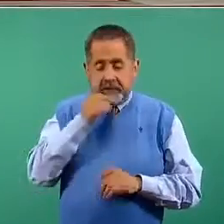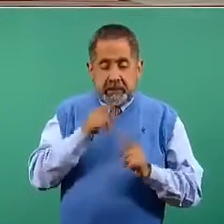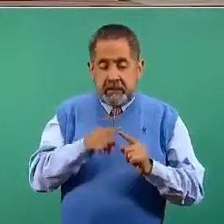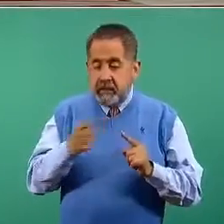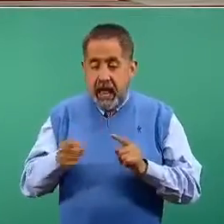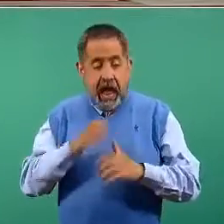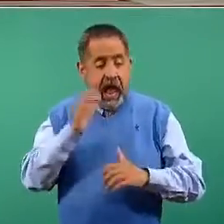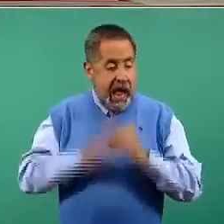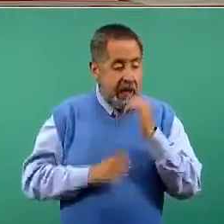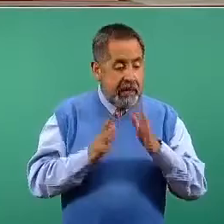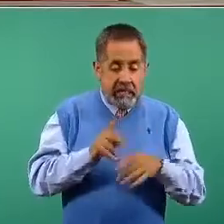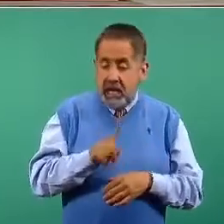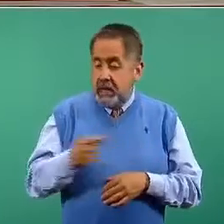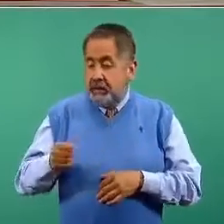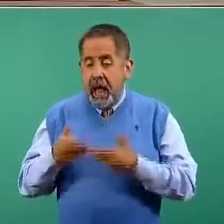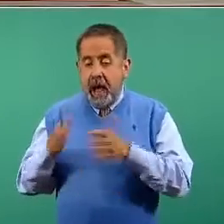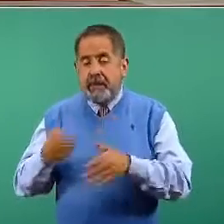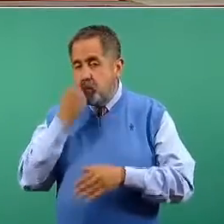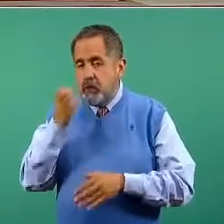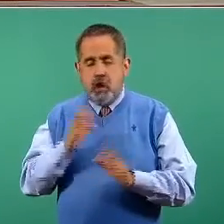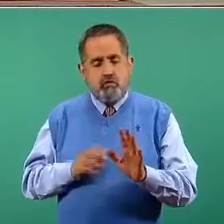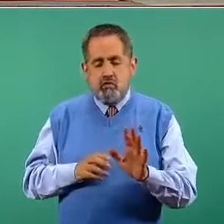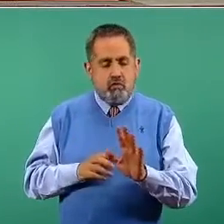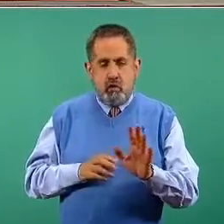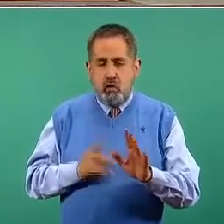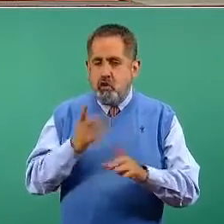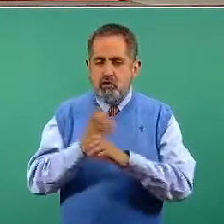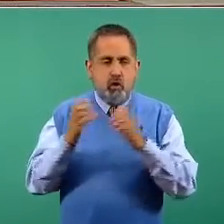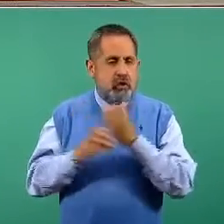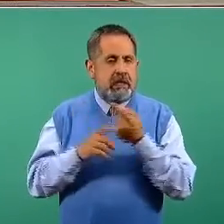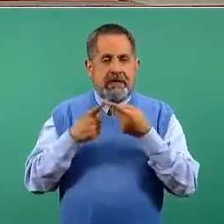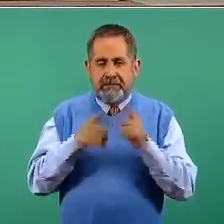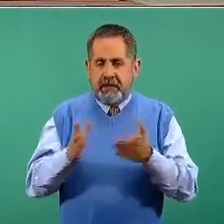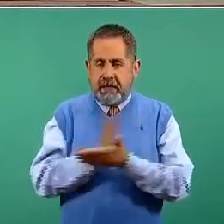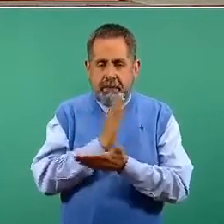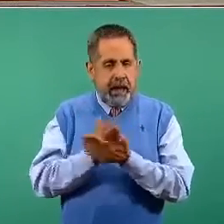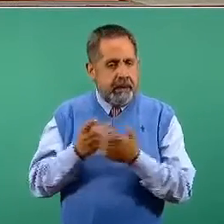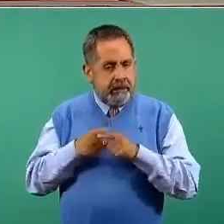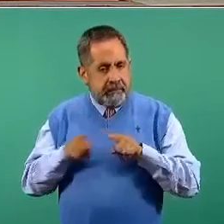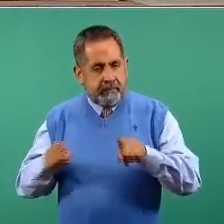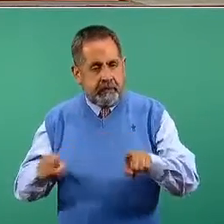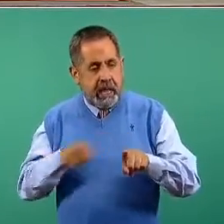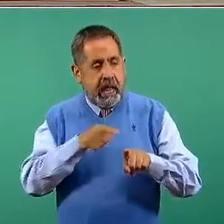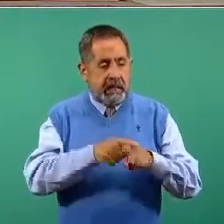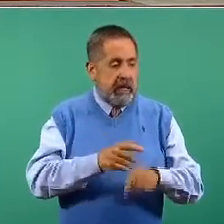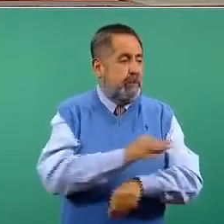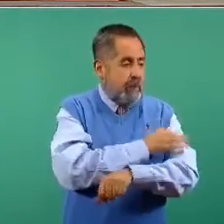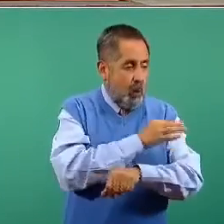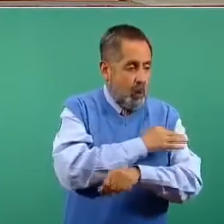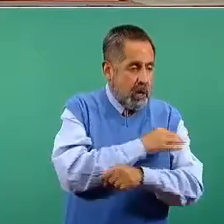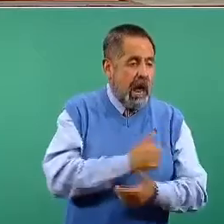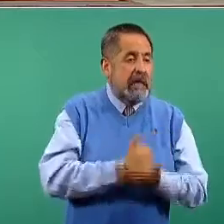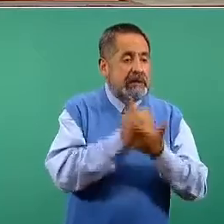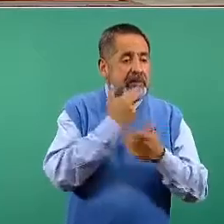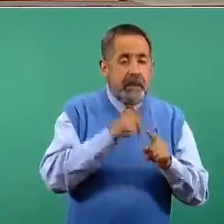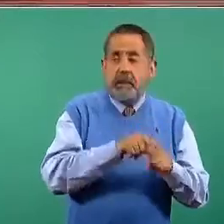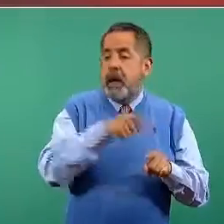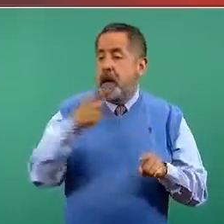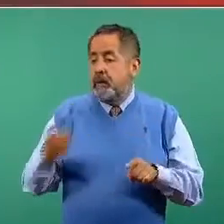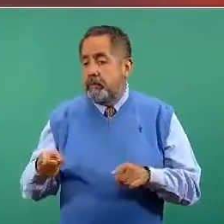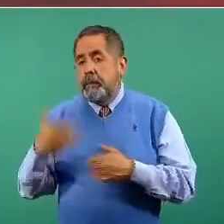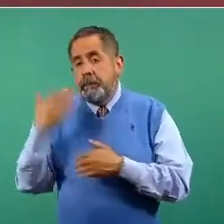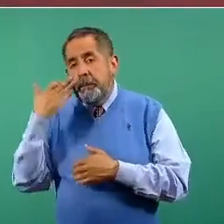entre terminar la vacunación y abrir las escuelas. Son dos elementos que van en paralelo, uno ayuda al otro, pero desde luego hay